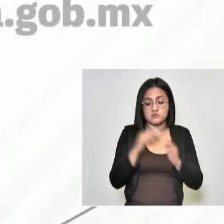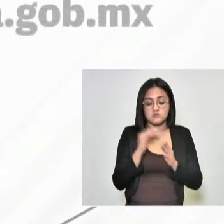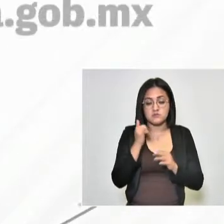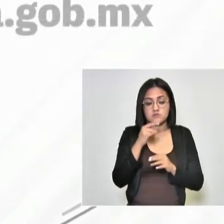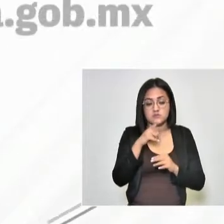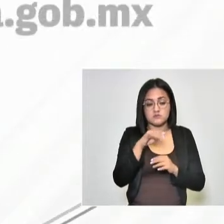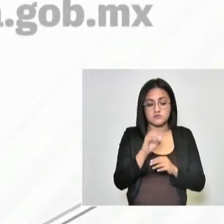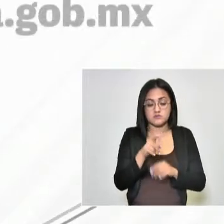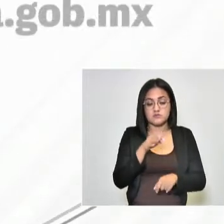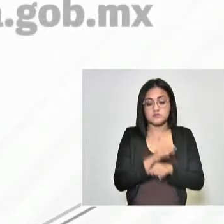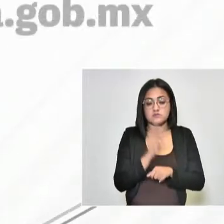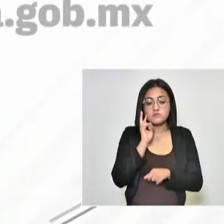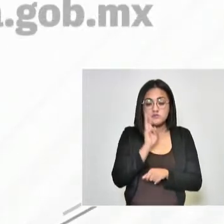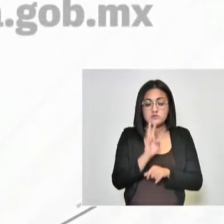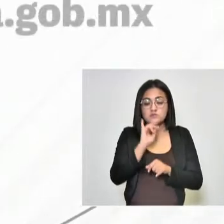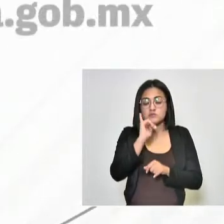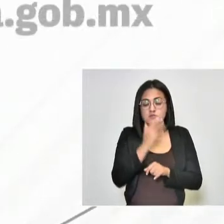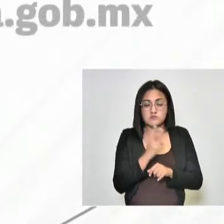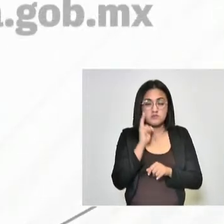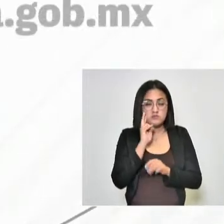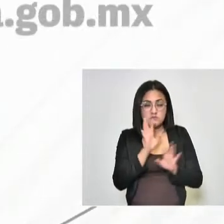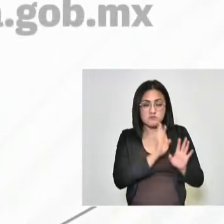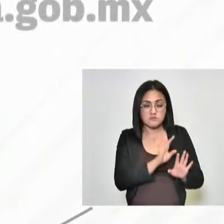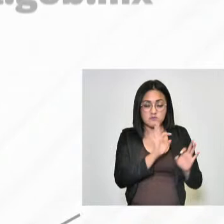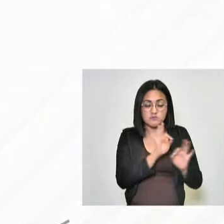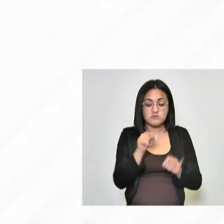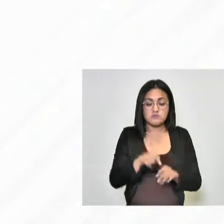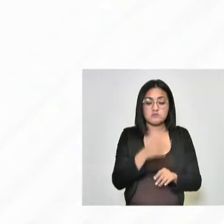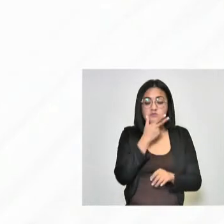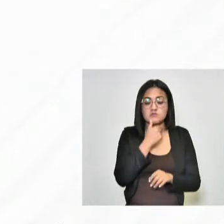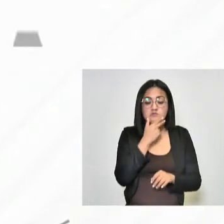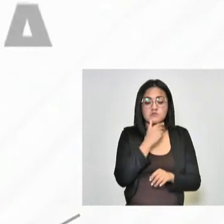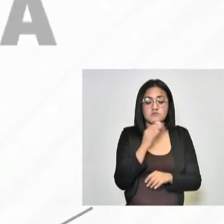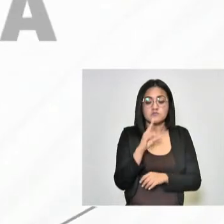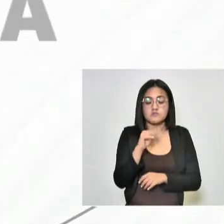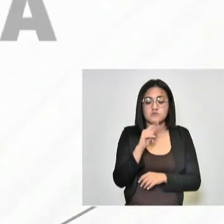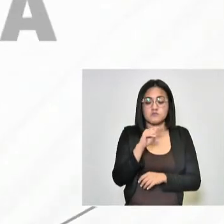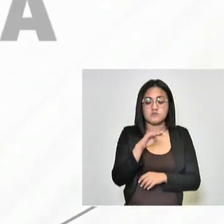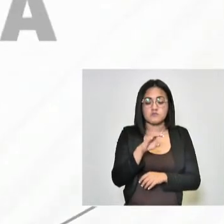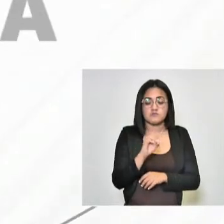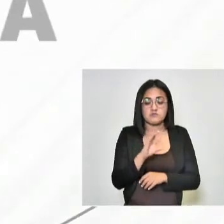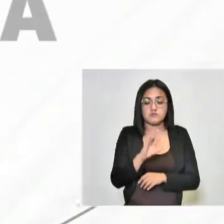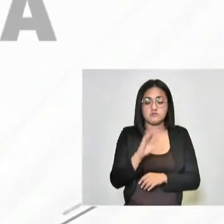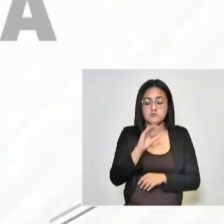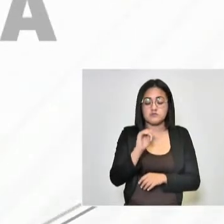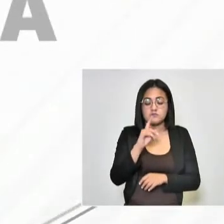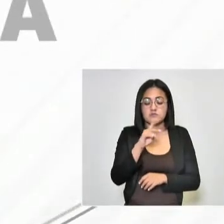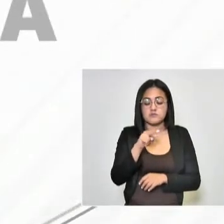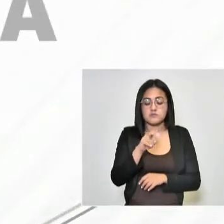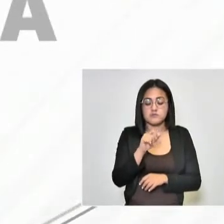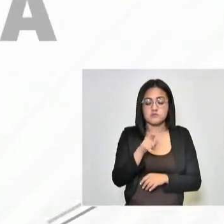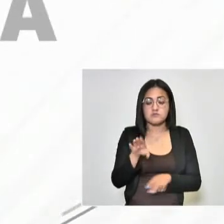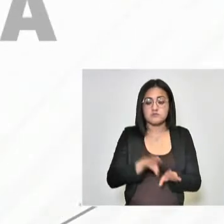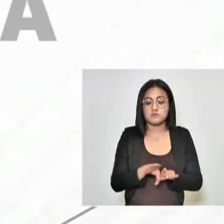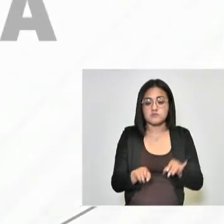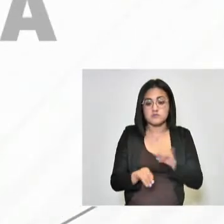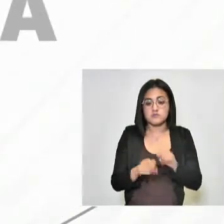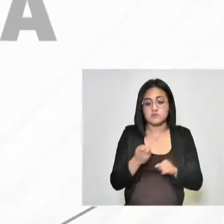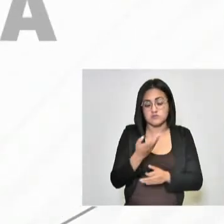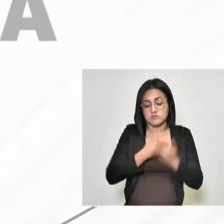vimos unas imágenes en redes sociales de Cuauhtémoc Cárdenas, referente de la izquierda a nivel